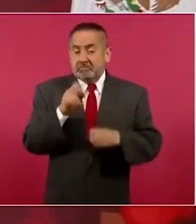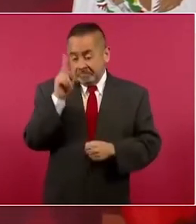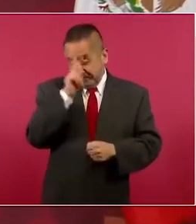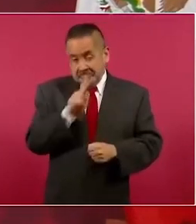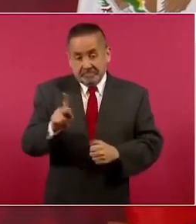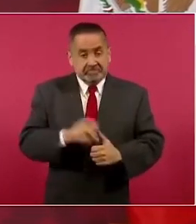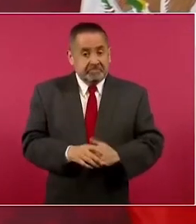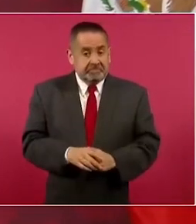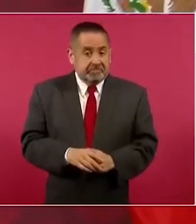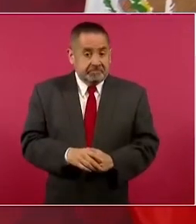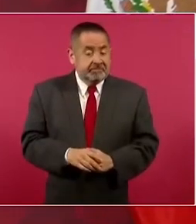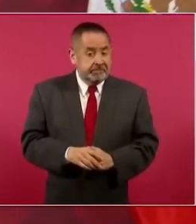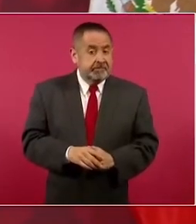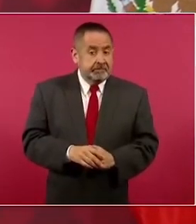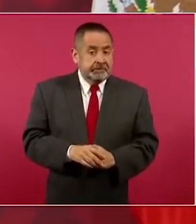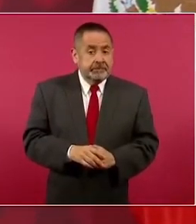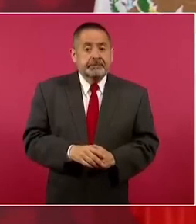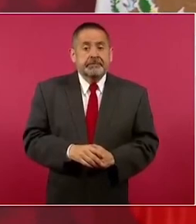Se van